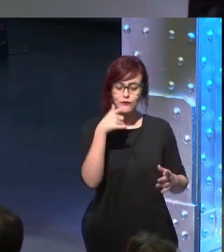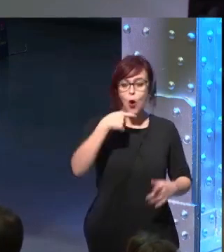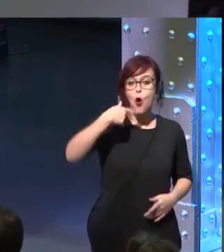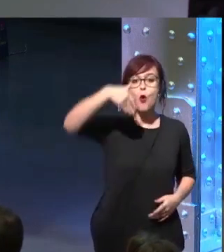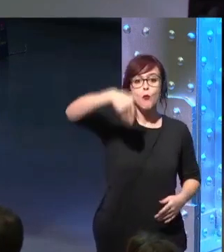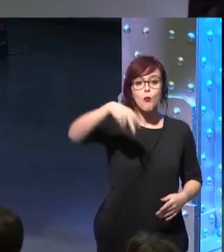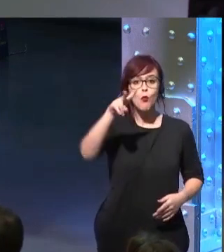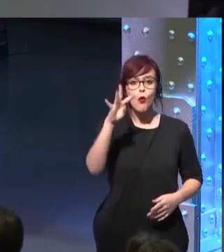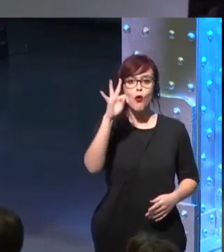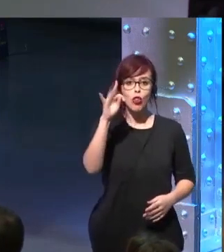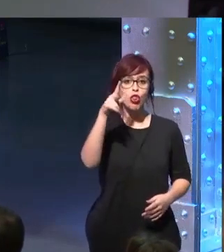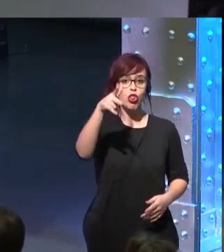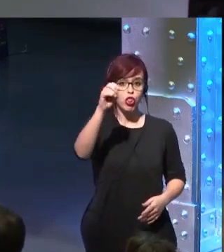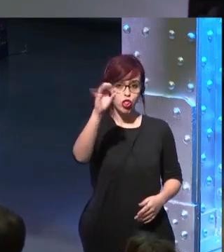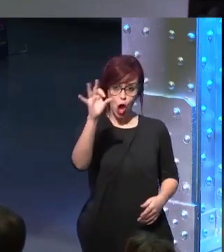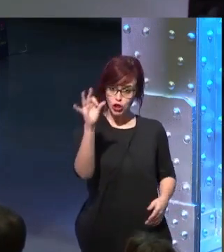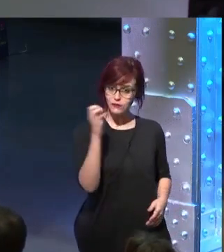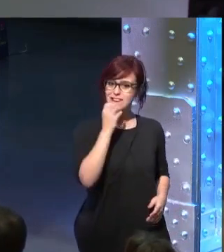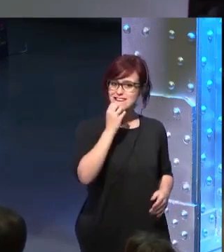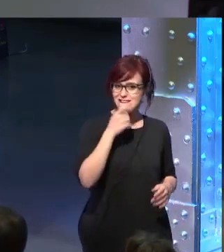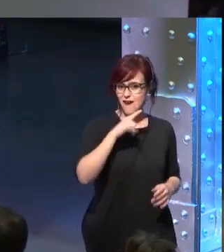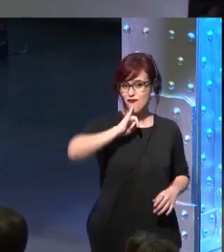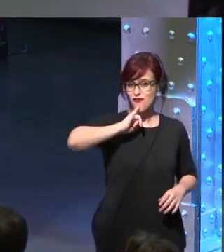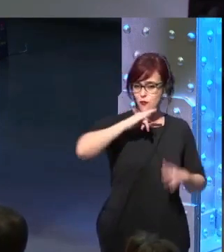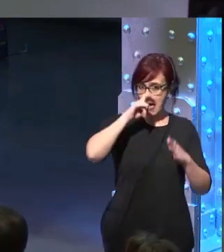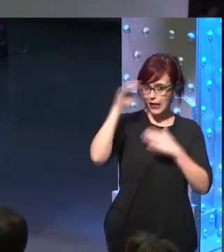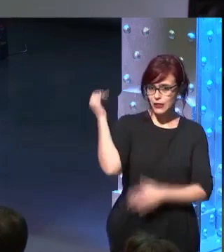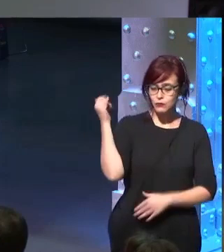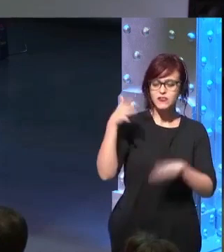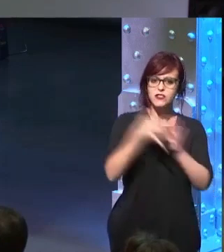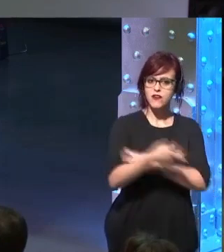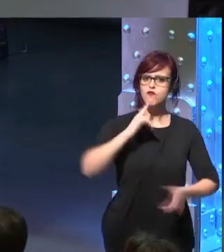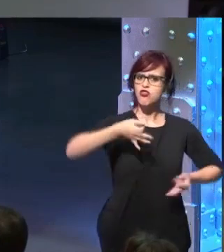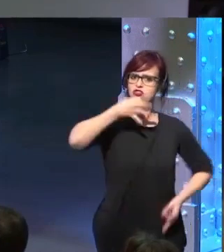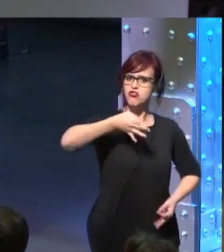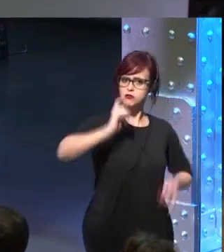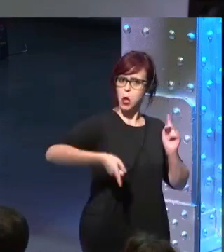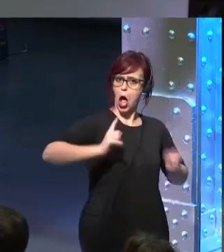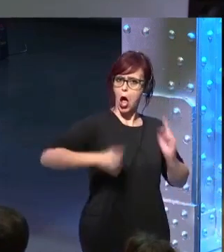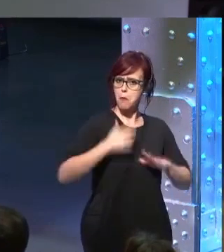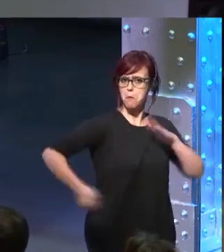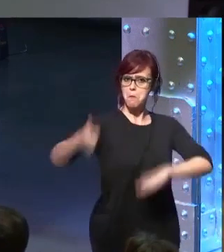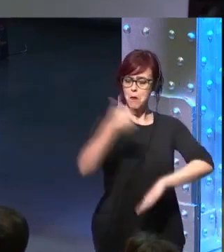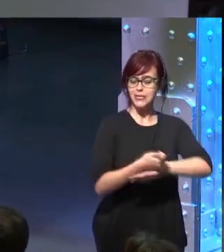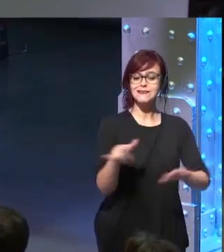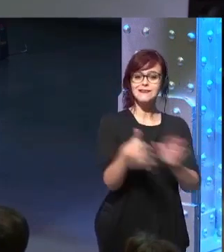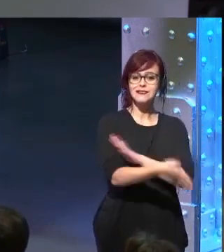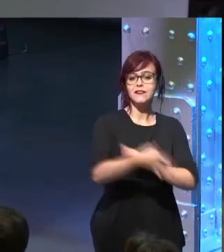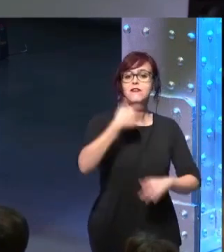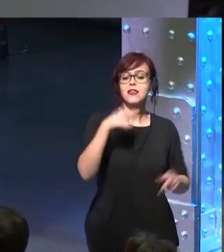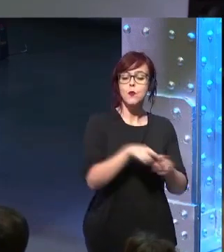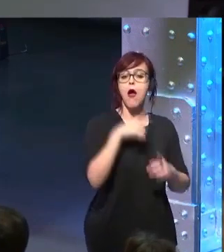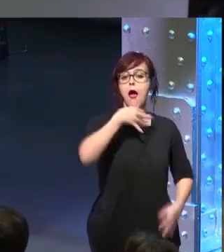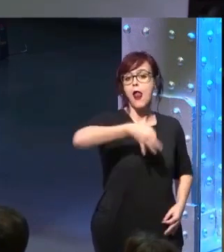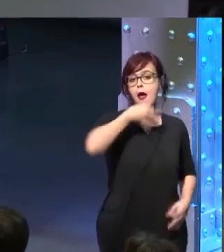muzos indica un discurso autoritario público. Entonces no es el tipo de conversación